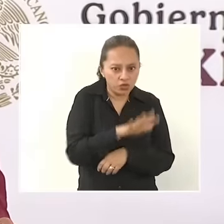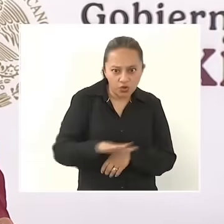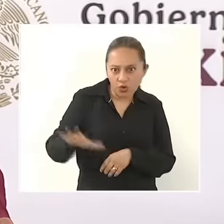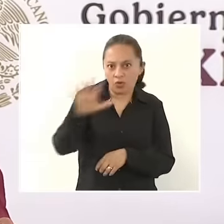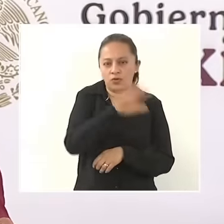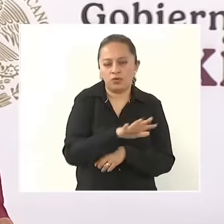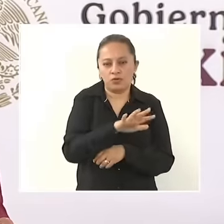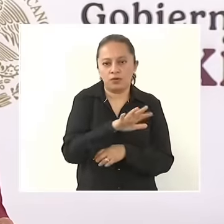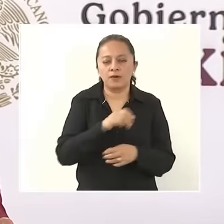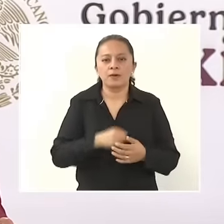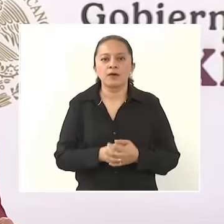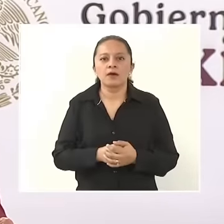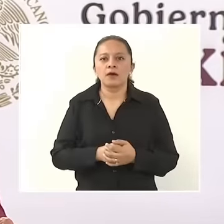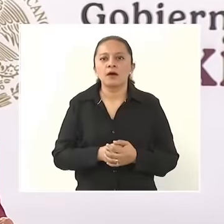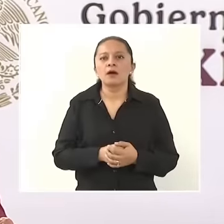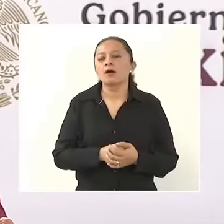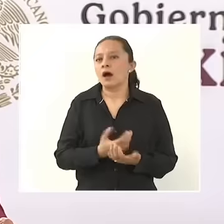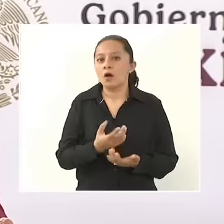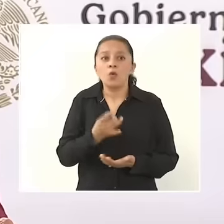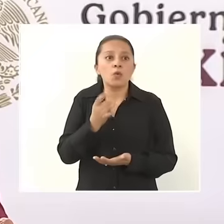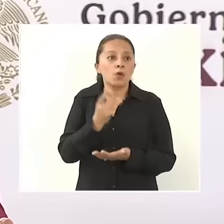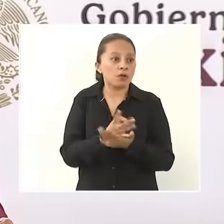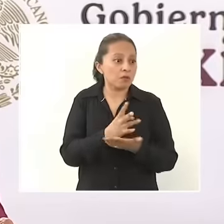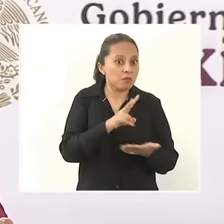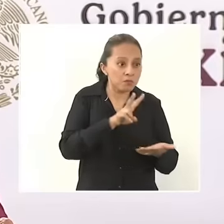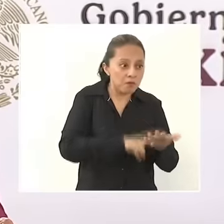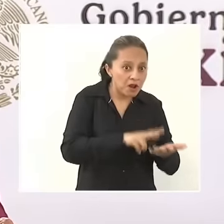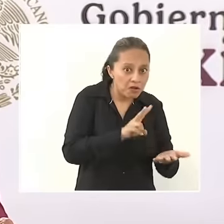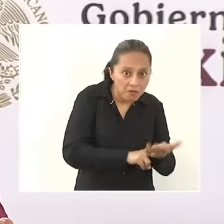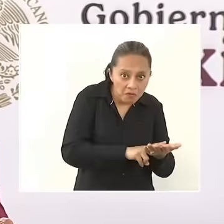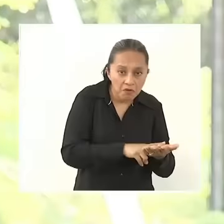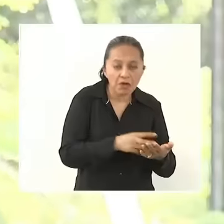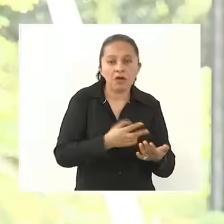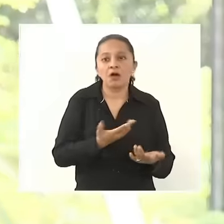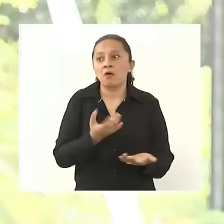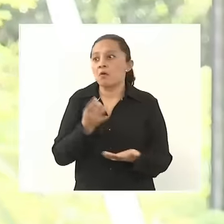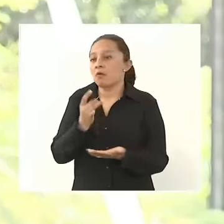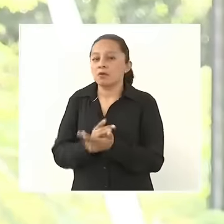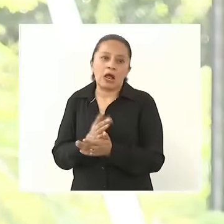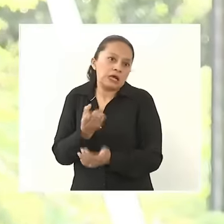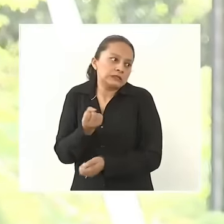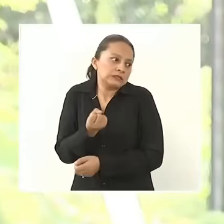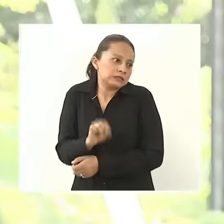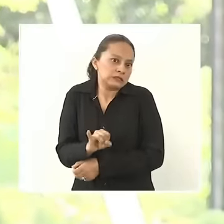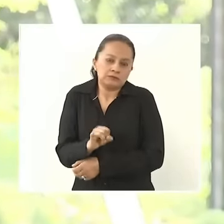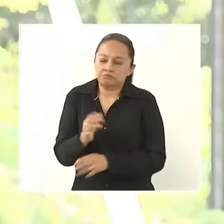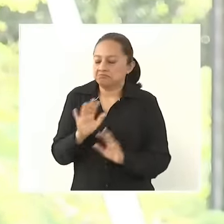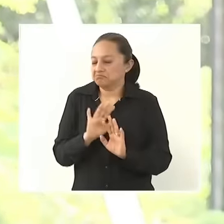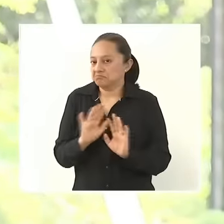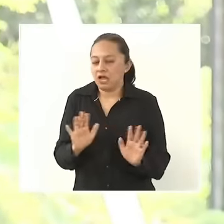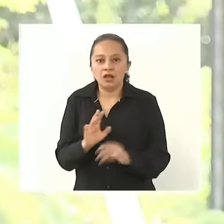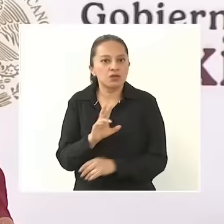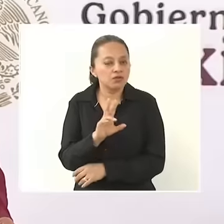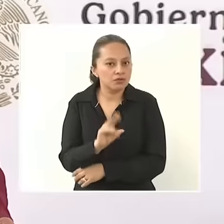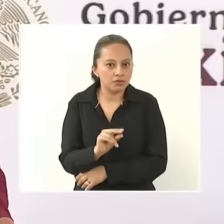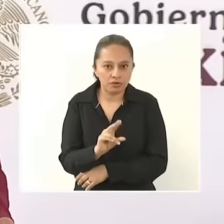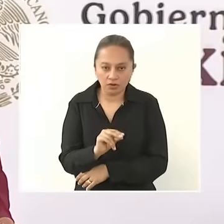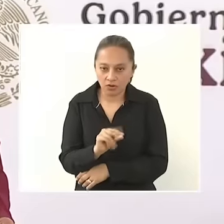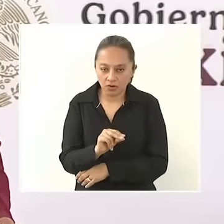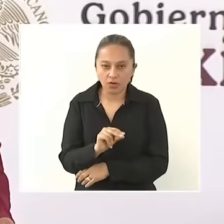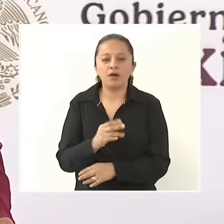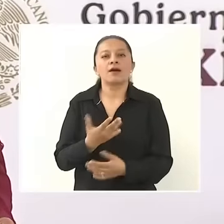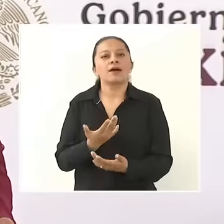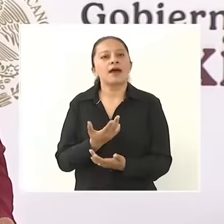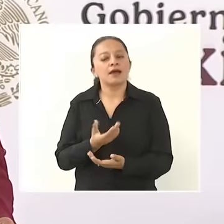no solamente es por moral, no solamente es porque así debe ser, sino porque además se